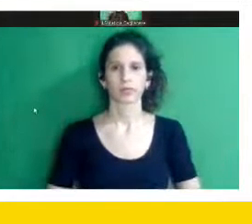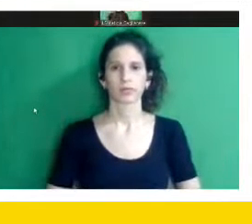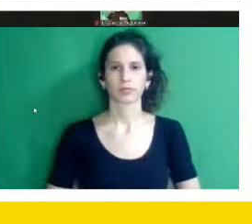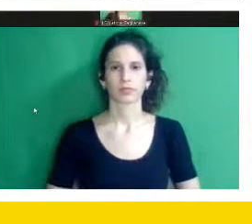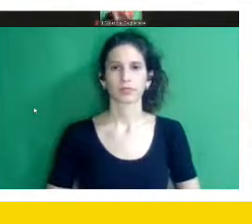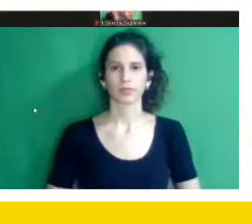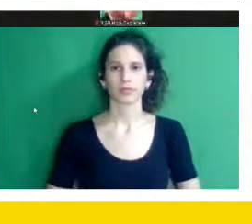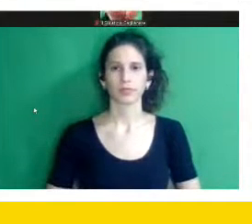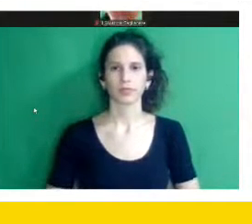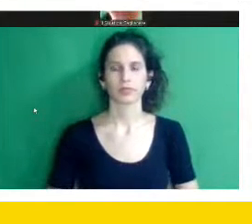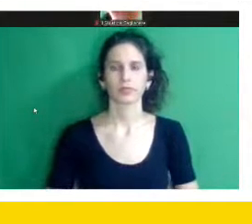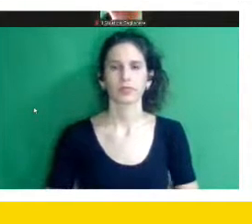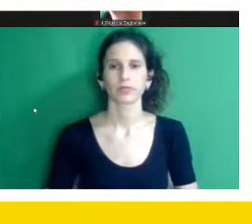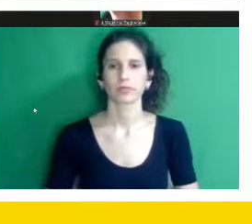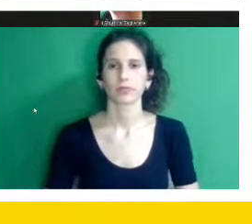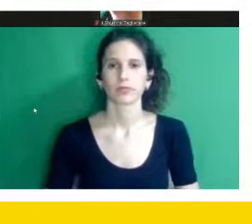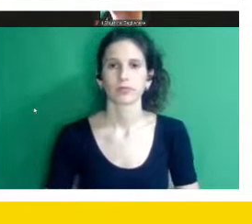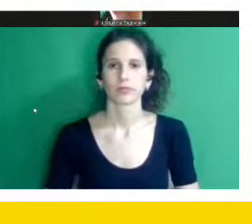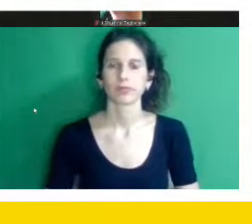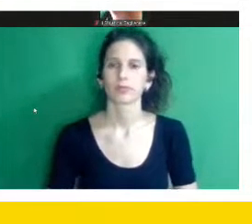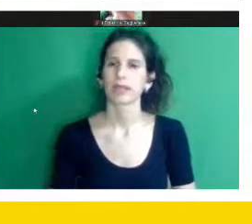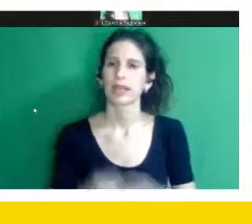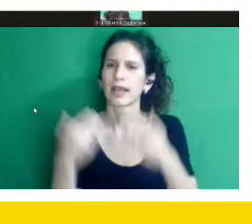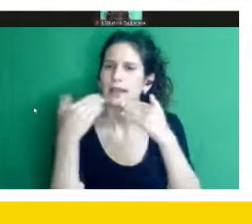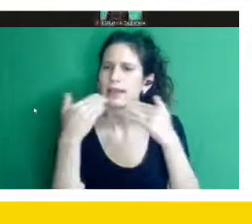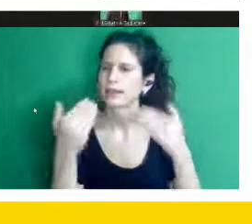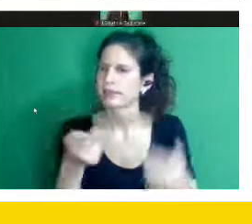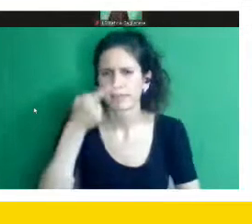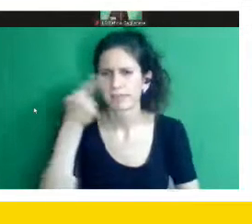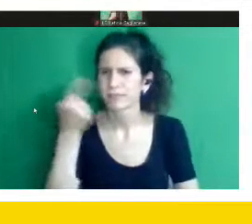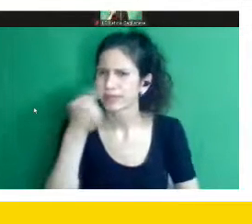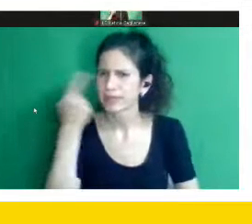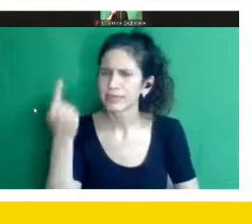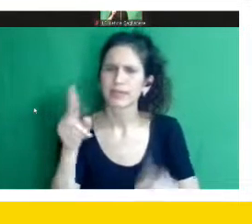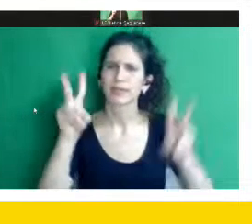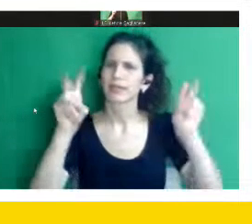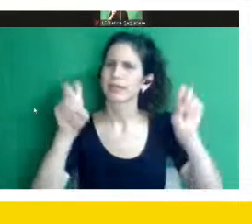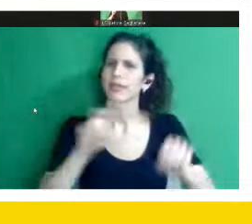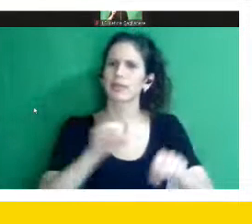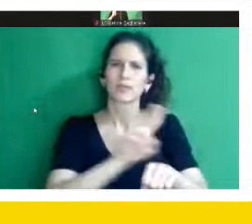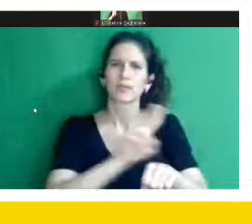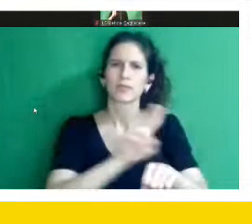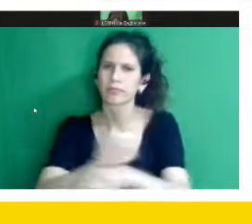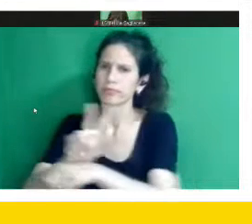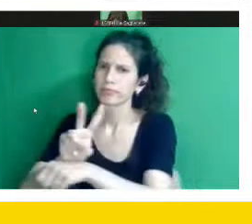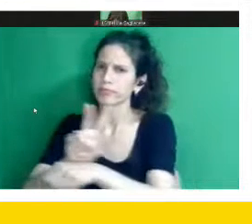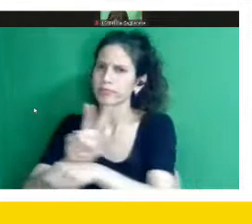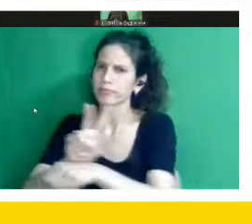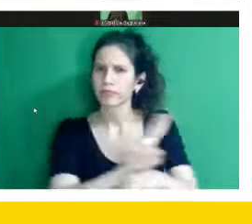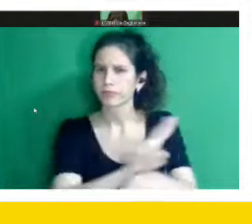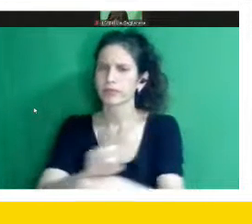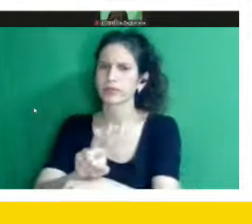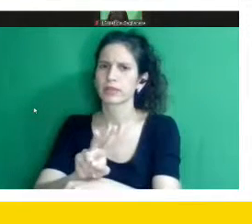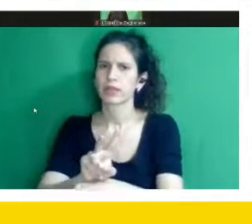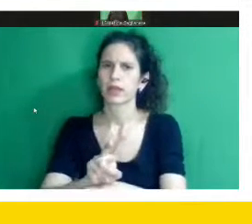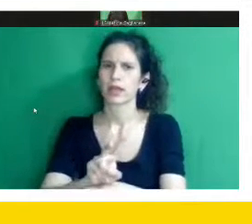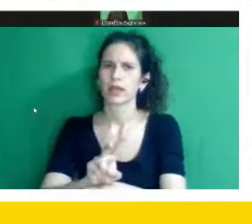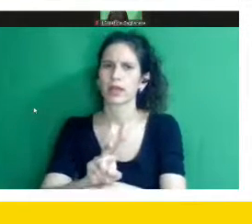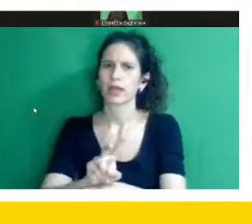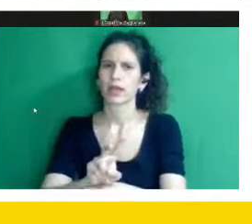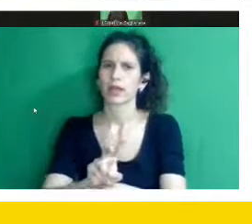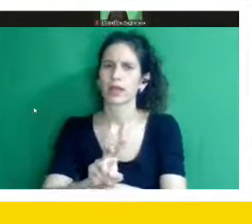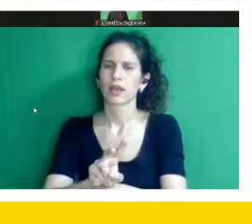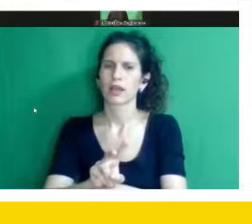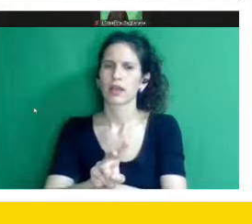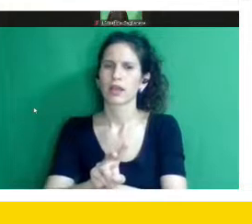Muchas gracias, Ricardo. Re interesante el tema de la seguridad, fue un tema que se trabajó en el último encuentro de que estuvimos algunos de nosotros en Uruguay,